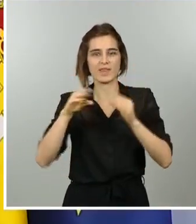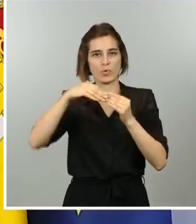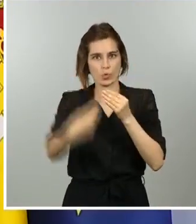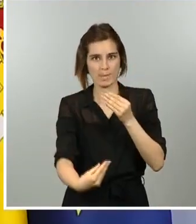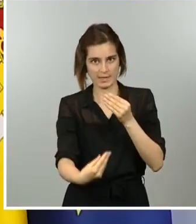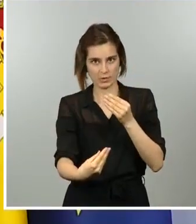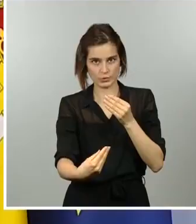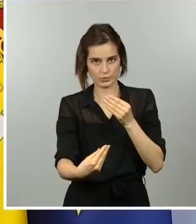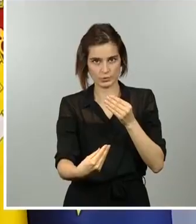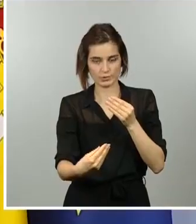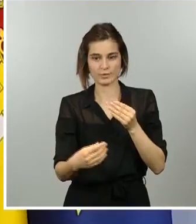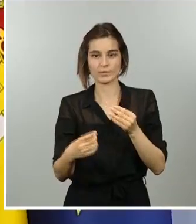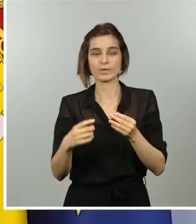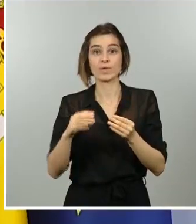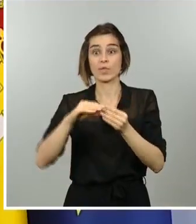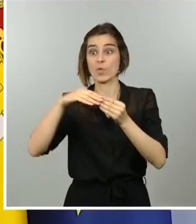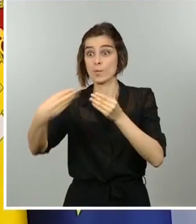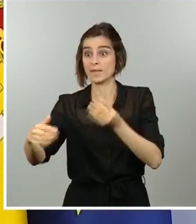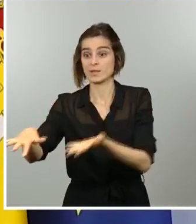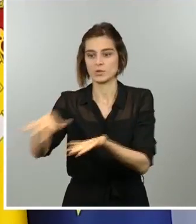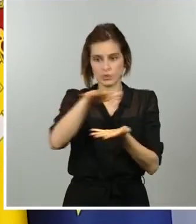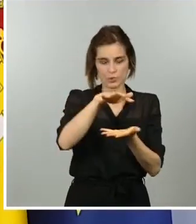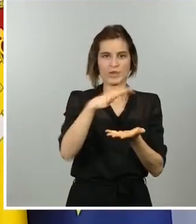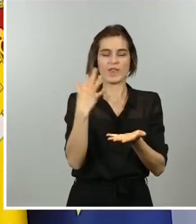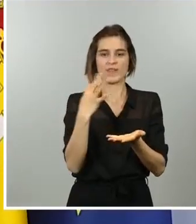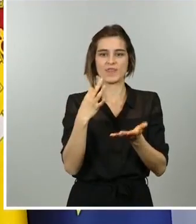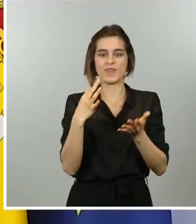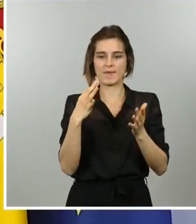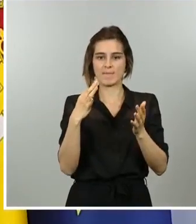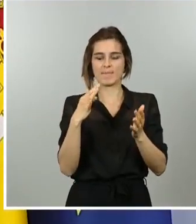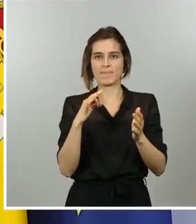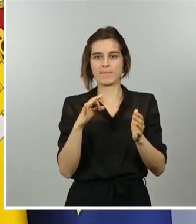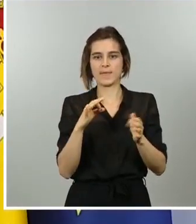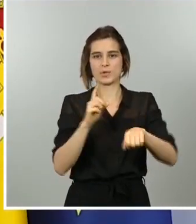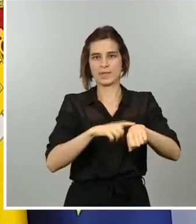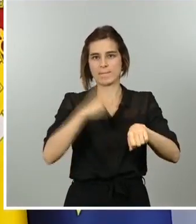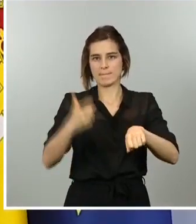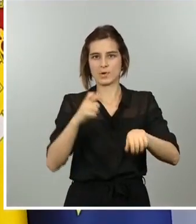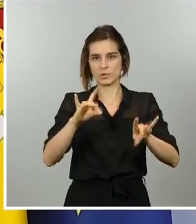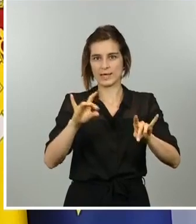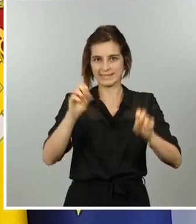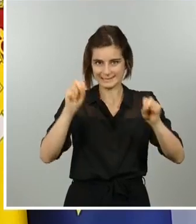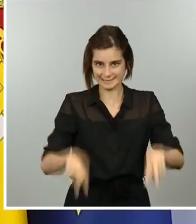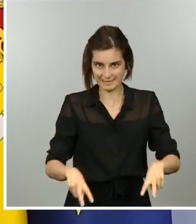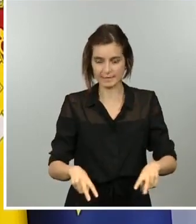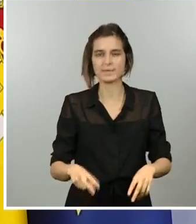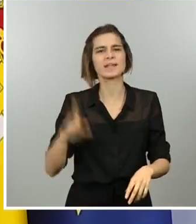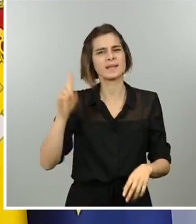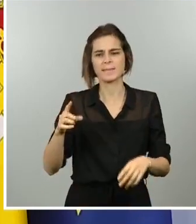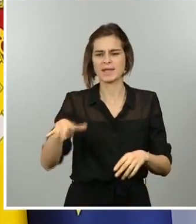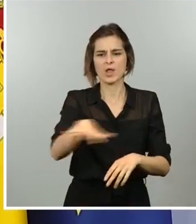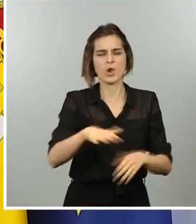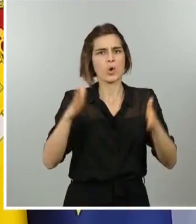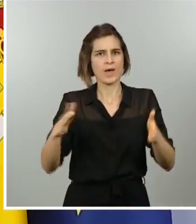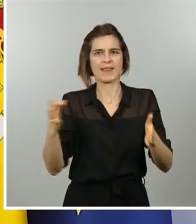fase de cuarentena para evitar el contagio. Y también se establecen requisitos en cuanto a la seguridad e higiene del local, por ejemplo, el hecho de que no se puedan